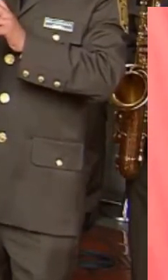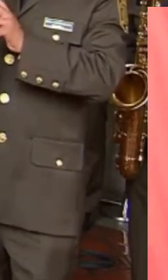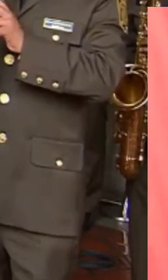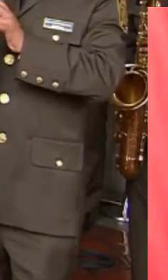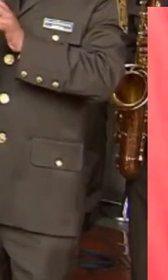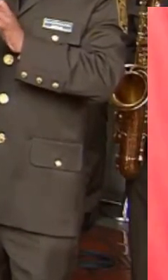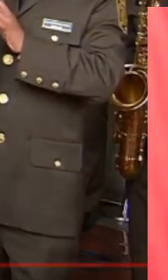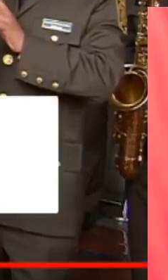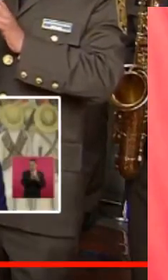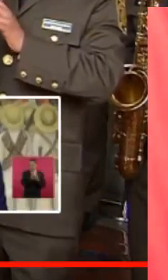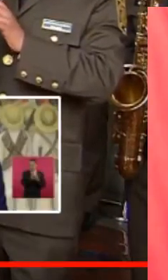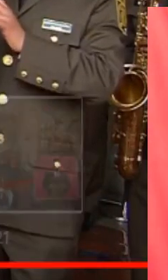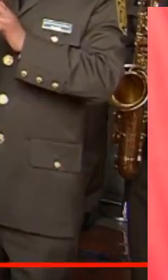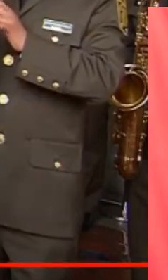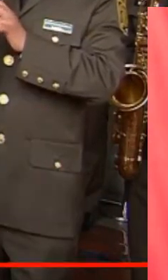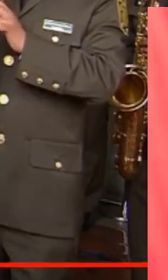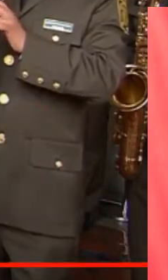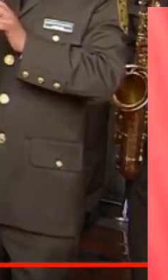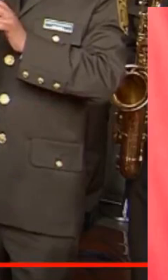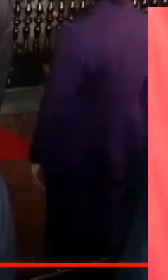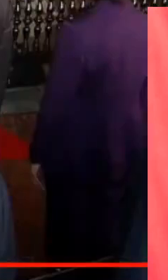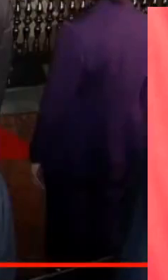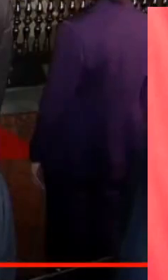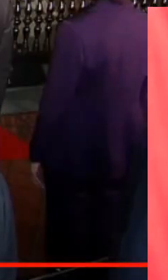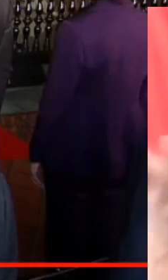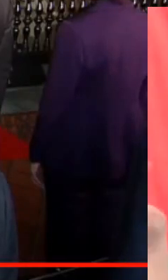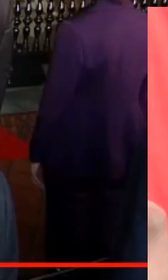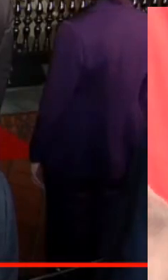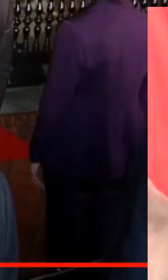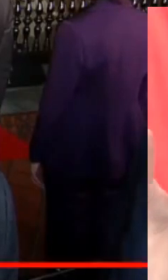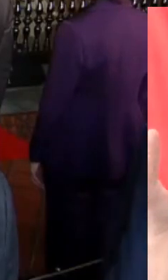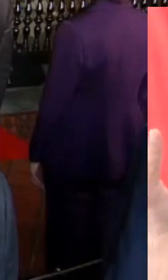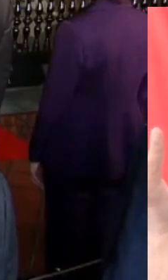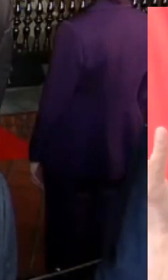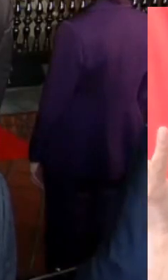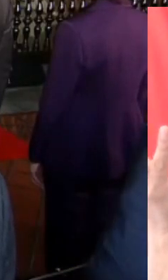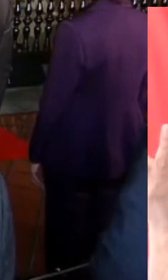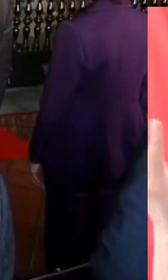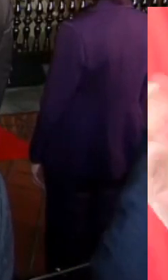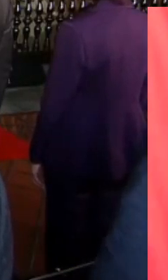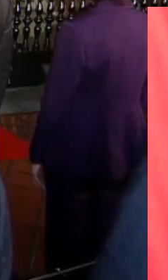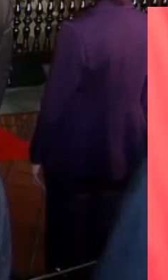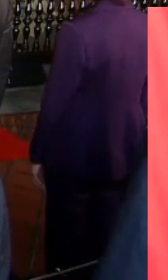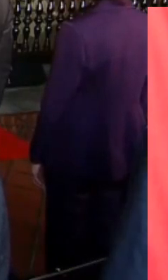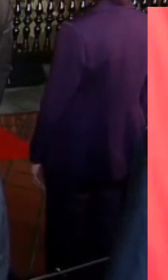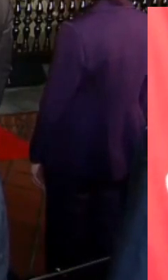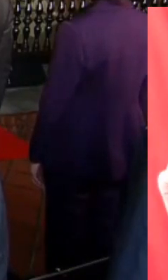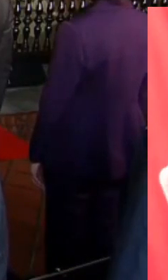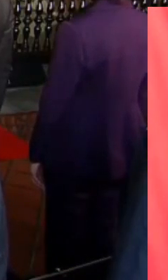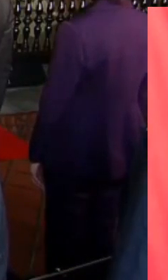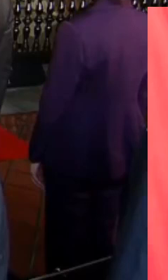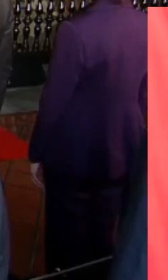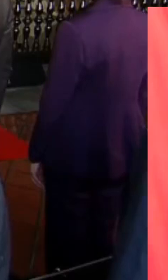ponerte los últimos momentos, que es cuando el presidente dice cómo se siente. Y dijo algo que me gustó, que